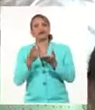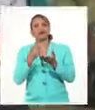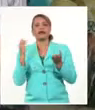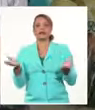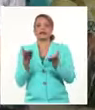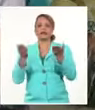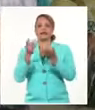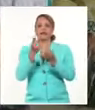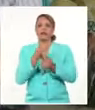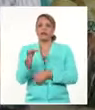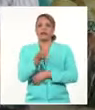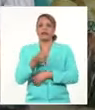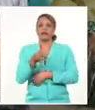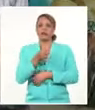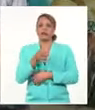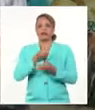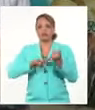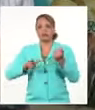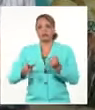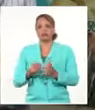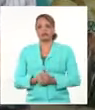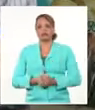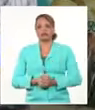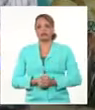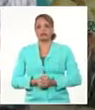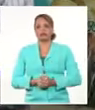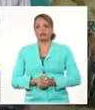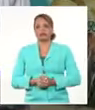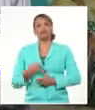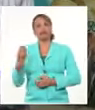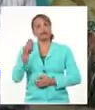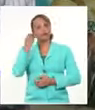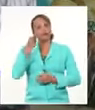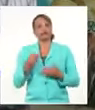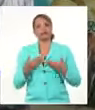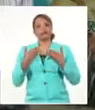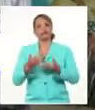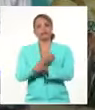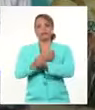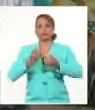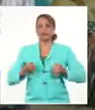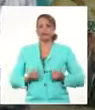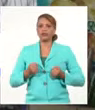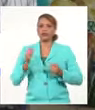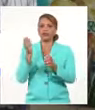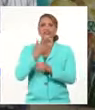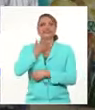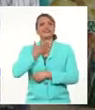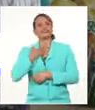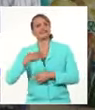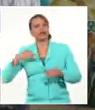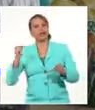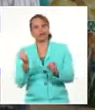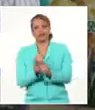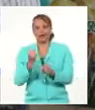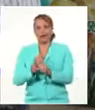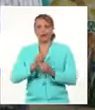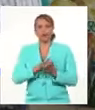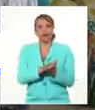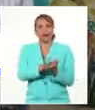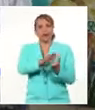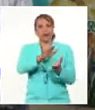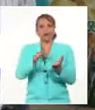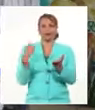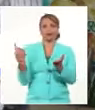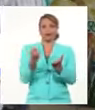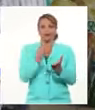el territorio. Yo creo que con todo esto que estamos haciendo, con la entrega y el esfuerzo, con ese optimismo, pero con ese compromiso en lo concreto, como